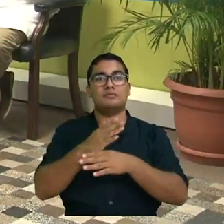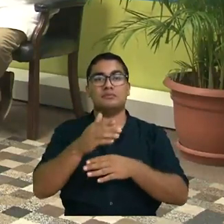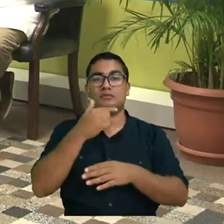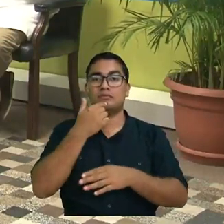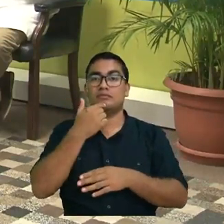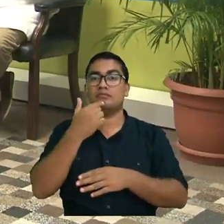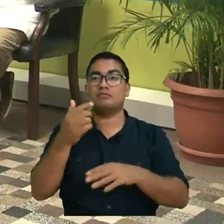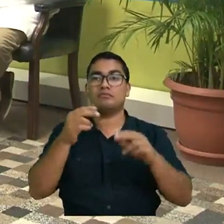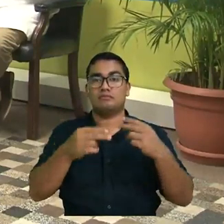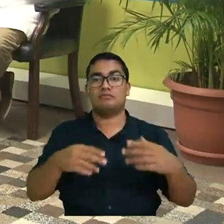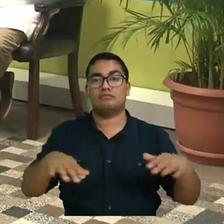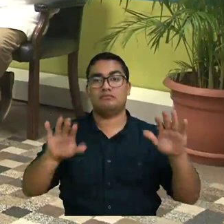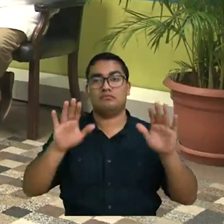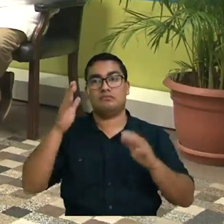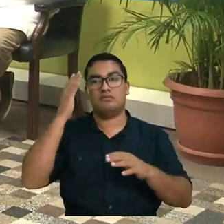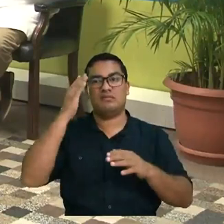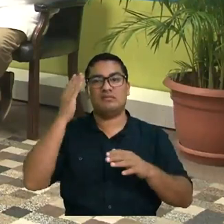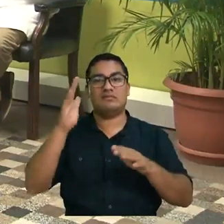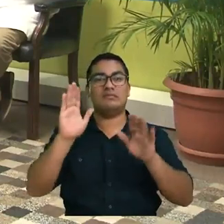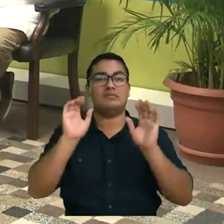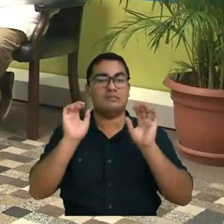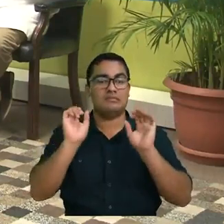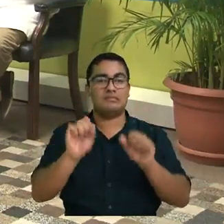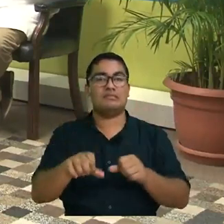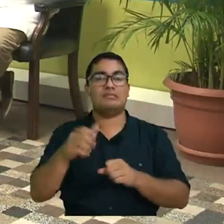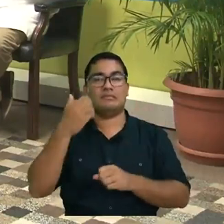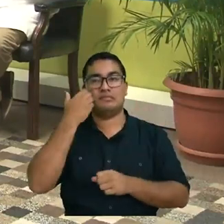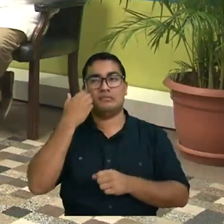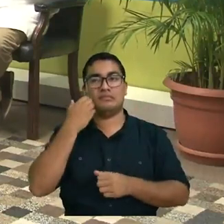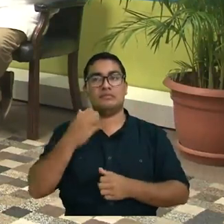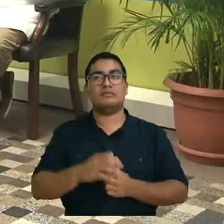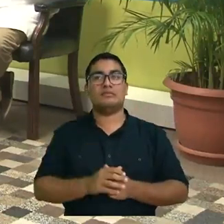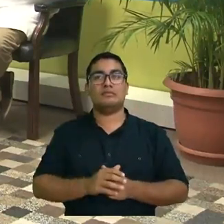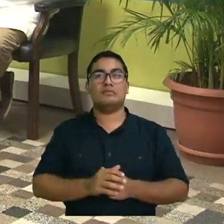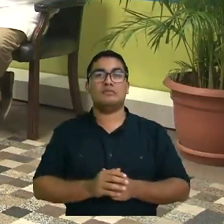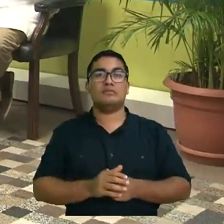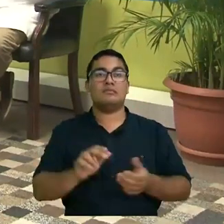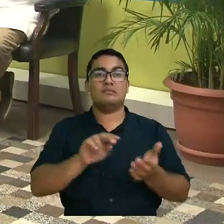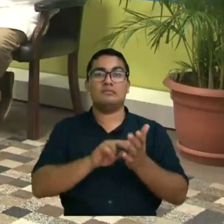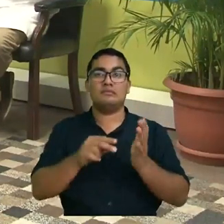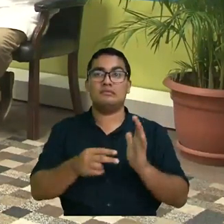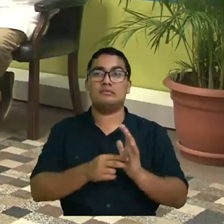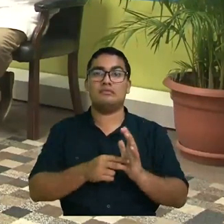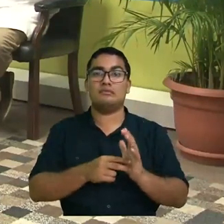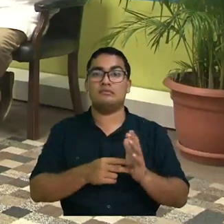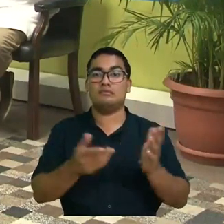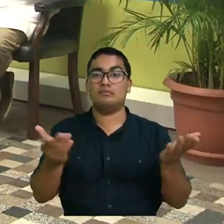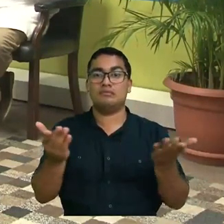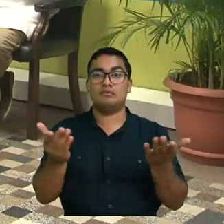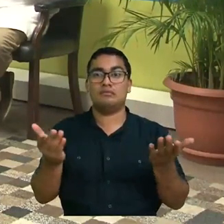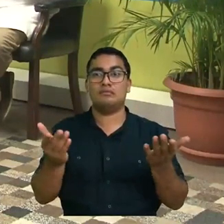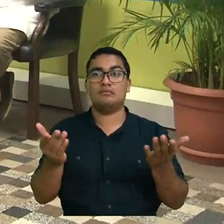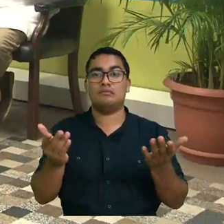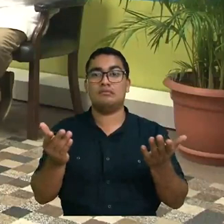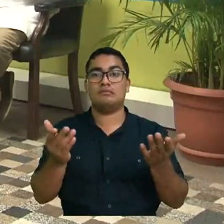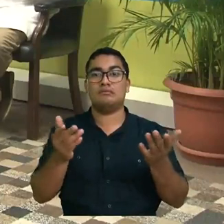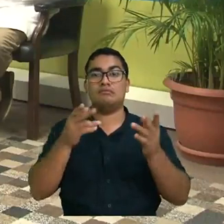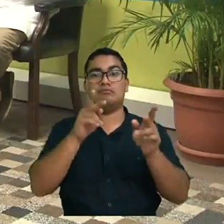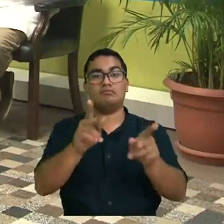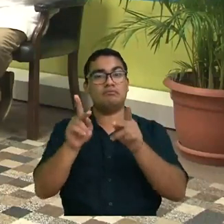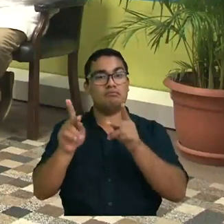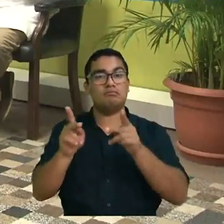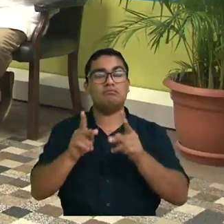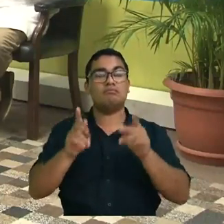de la naturaleza, que pueden desarrollar esta enfermedad. Y es uno de los cuadros que normalmente la persona, con la historia clínica de la